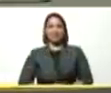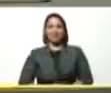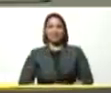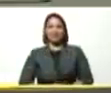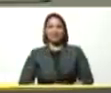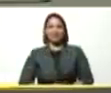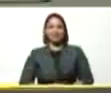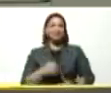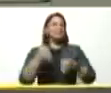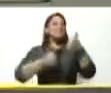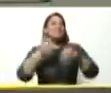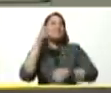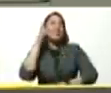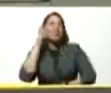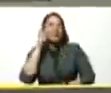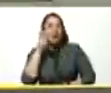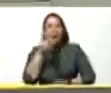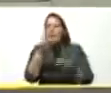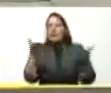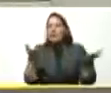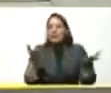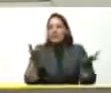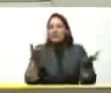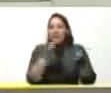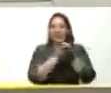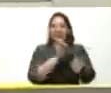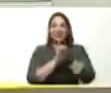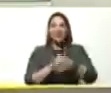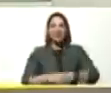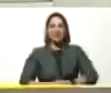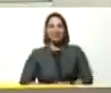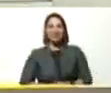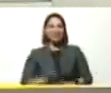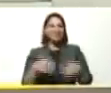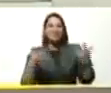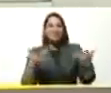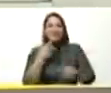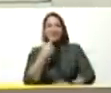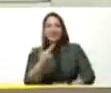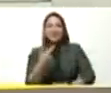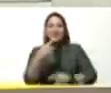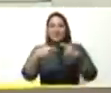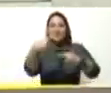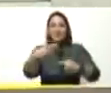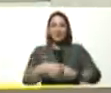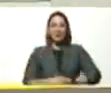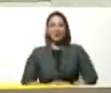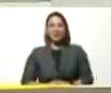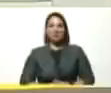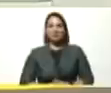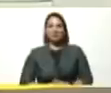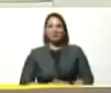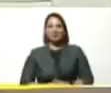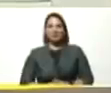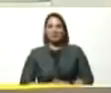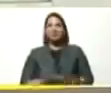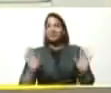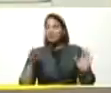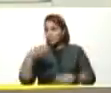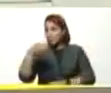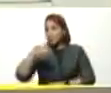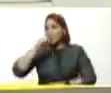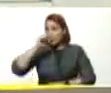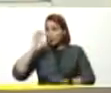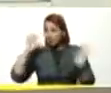¿Qué ha escuchado por ahí de los vecinos? ¿Qué dicen para mañana? Ah, ¿va a haber guarapita